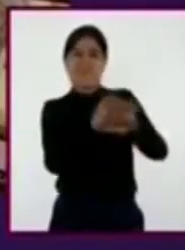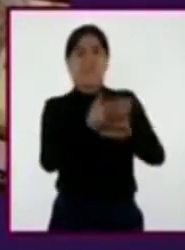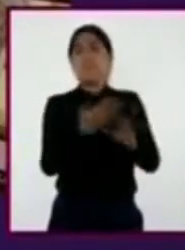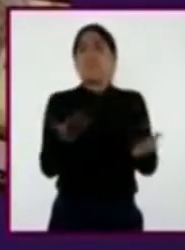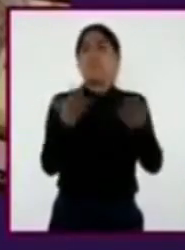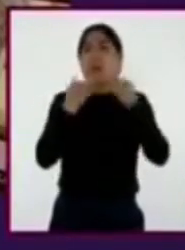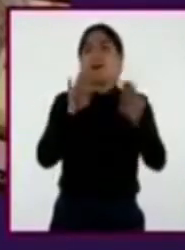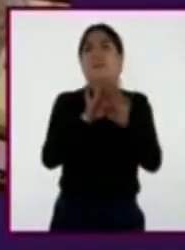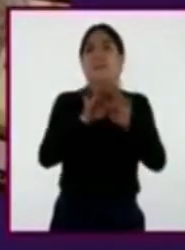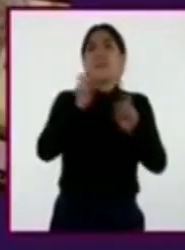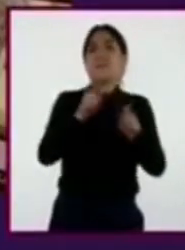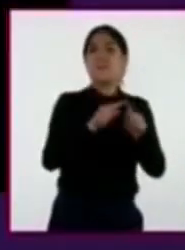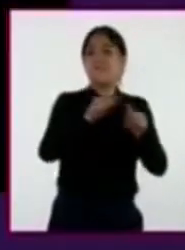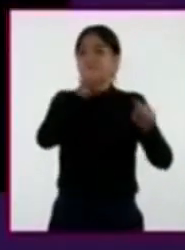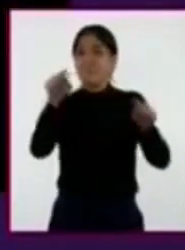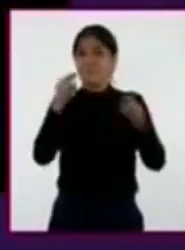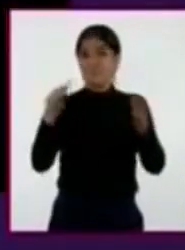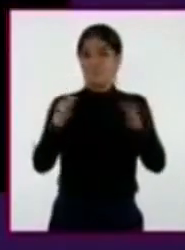medirme.